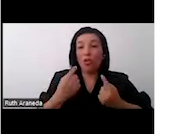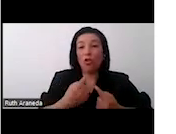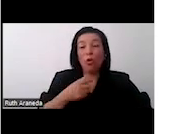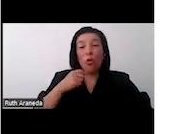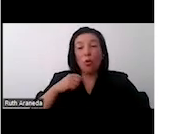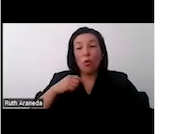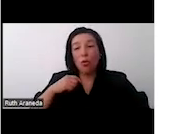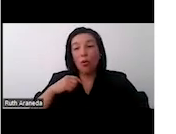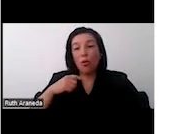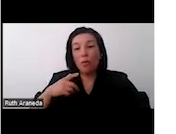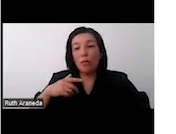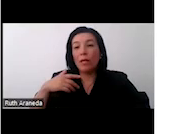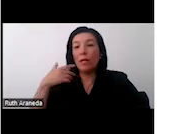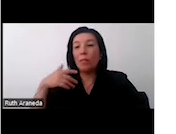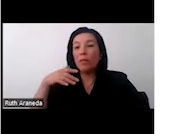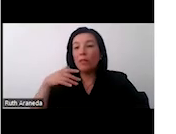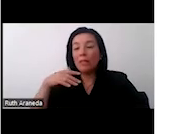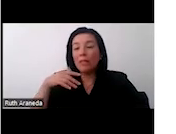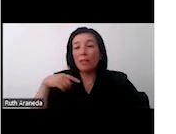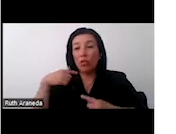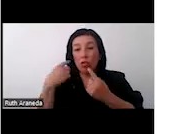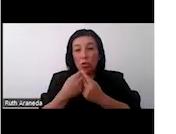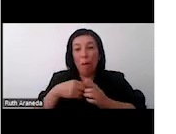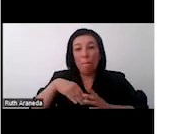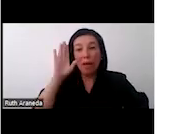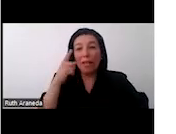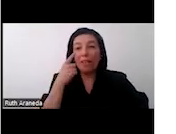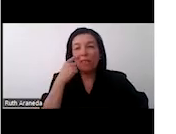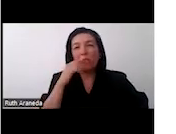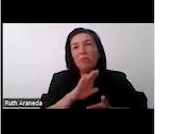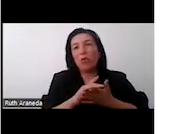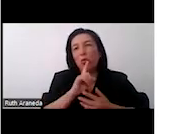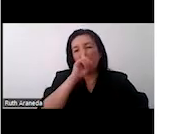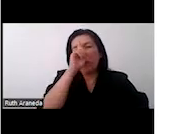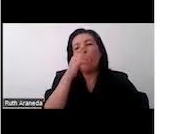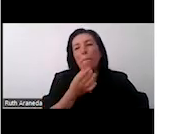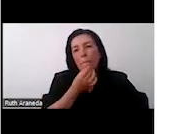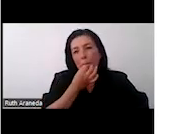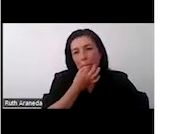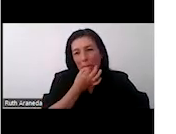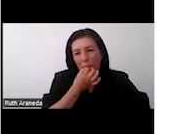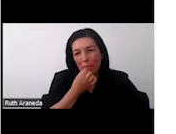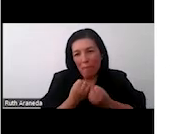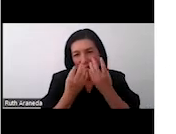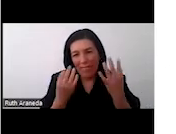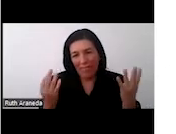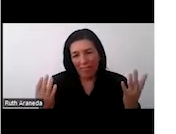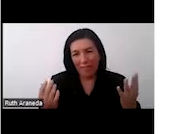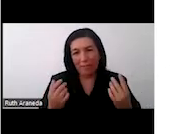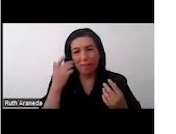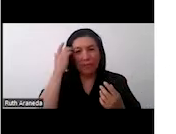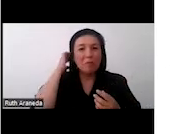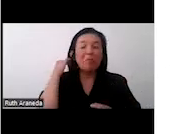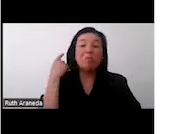el taxón que más vemos en nuestra vida son las plantas, ¿cierto? Pero luego de ellas, lo que más